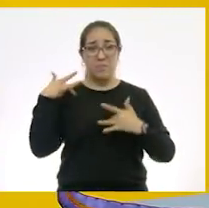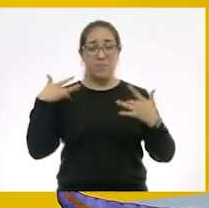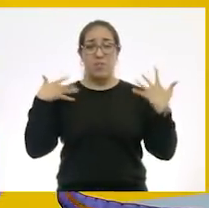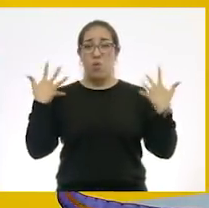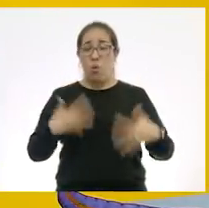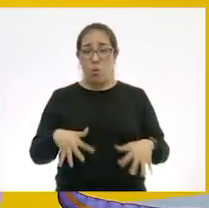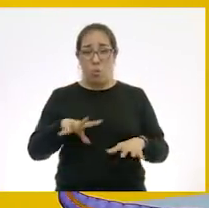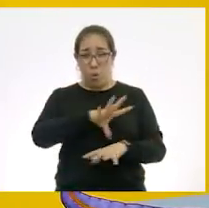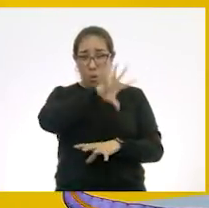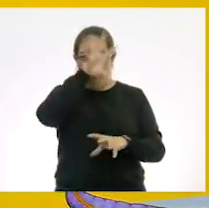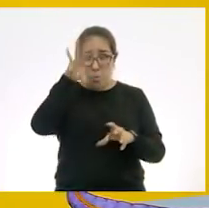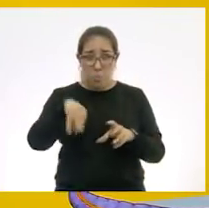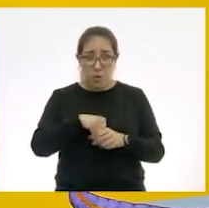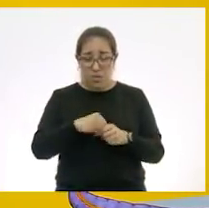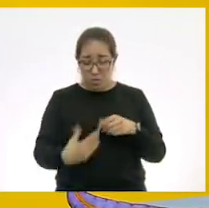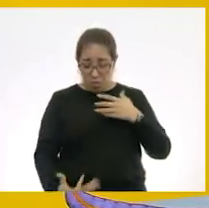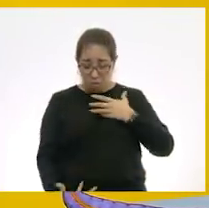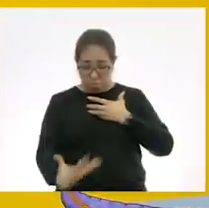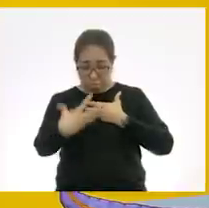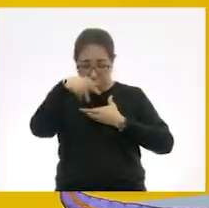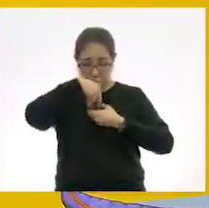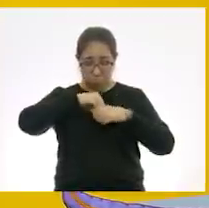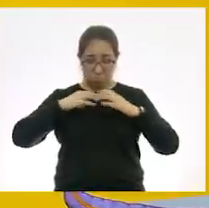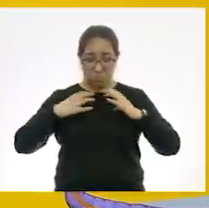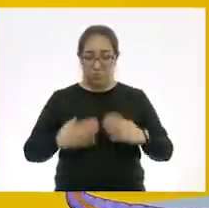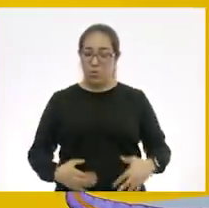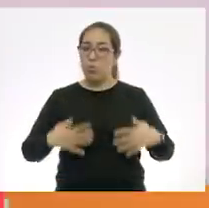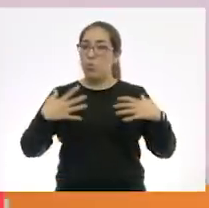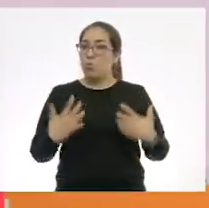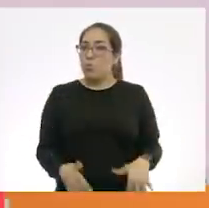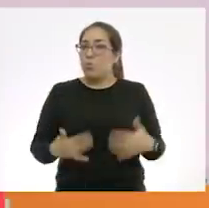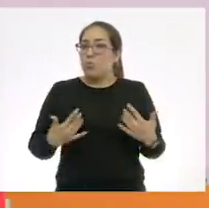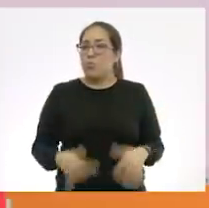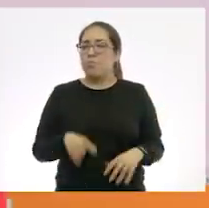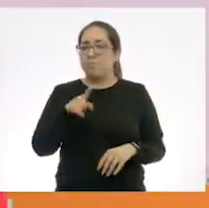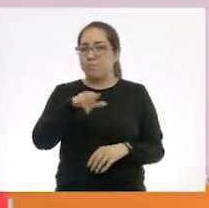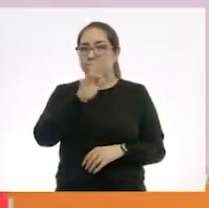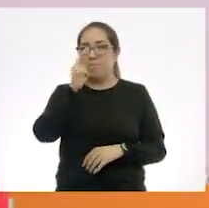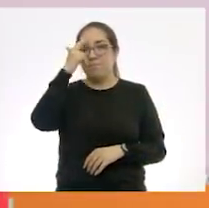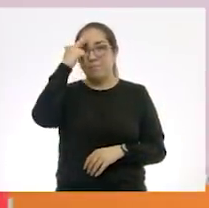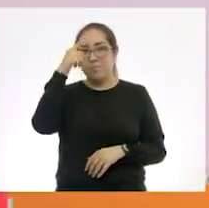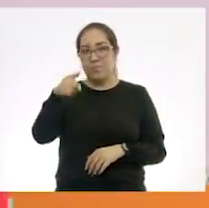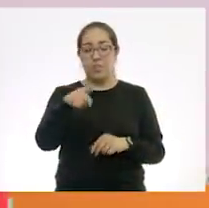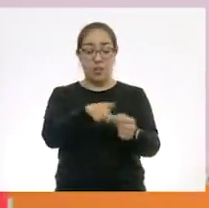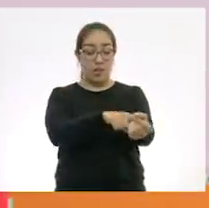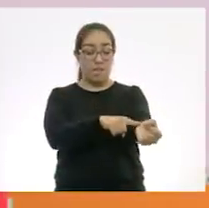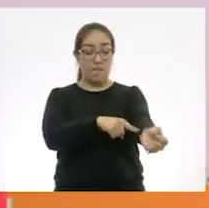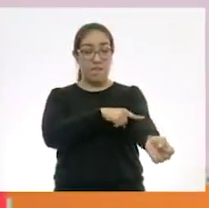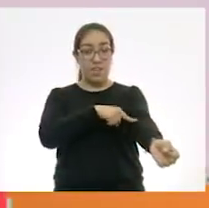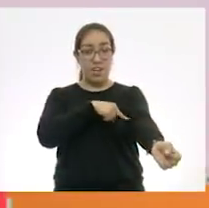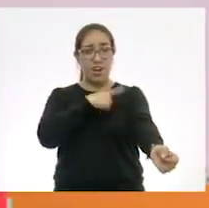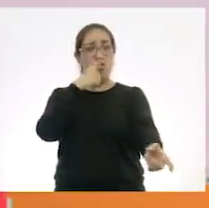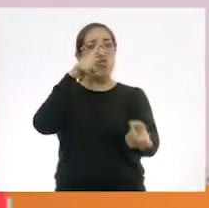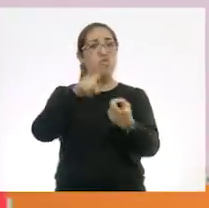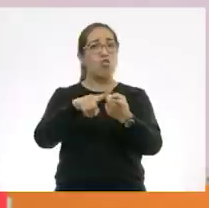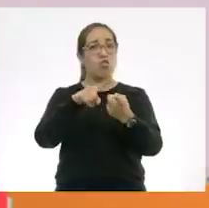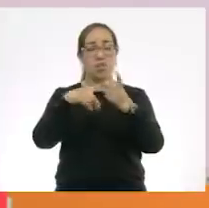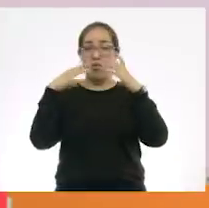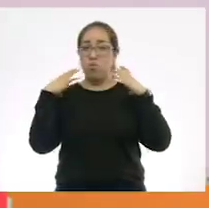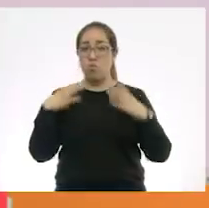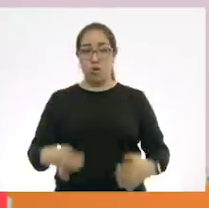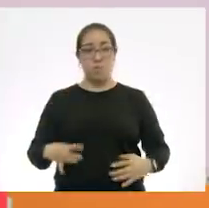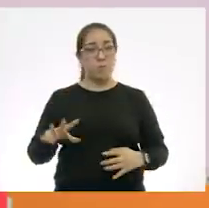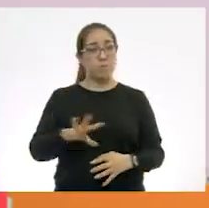todo dentro de un solo cuerpo. Y recordemos que las venas pasan a través de todo nuestro cuerpo a partir del corazón. Estas